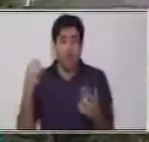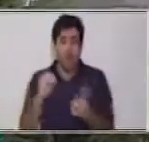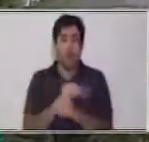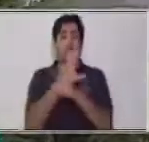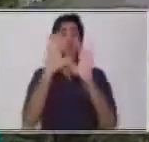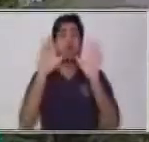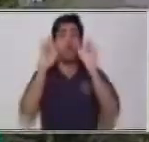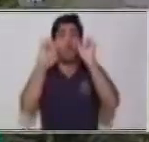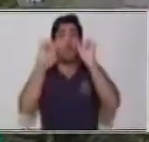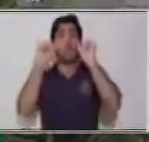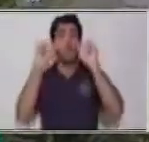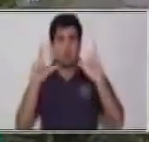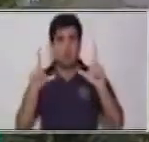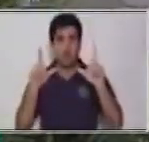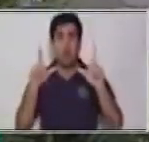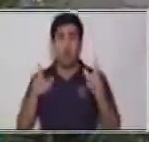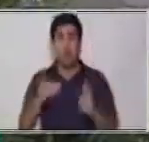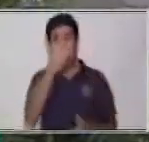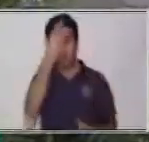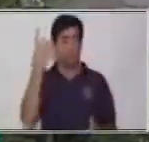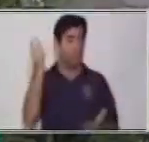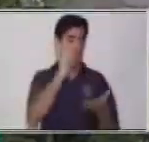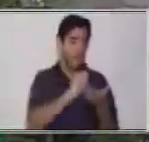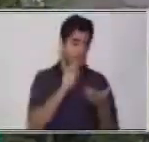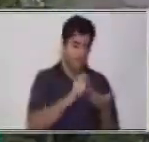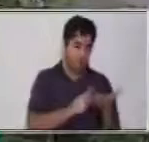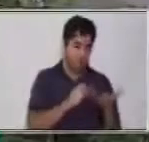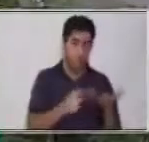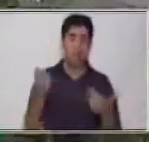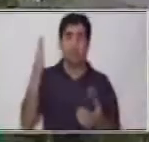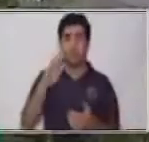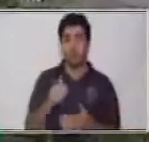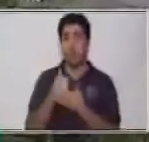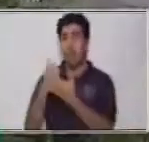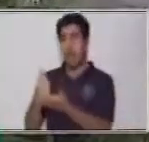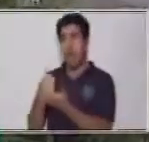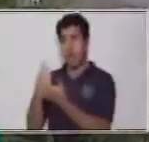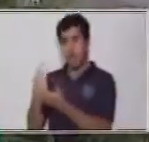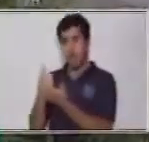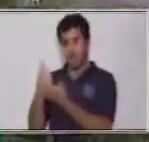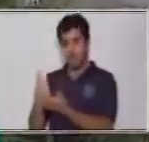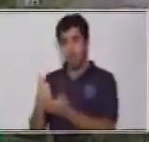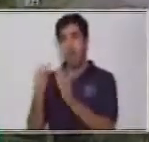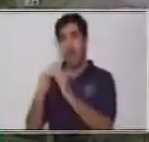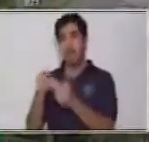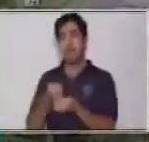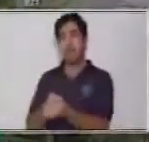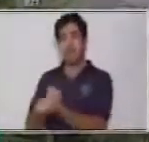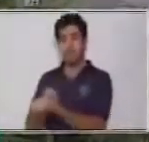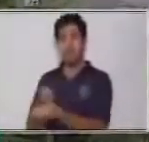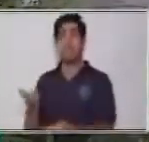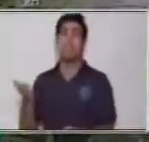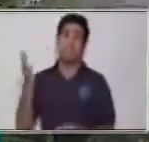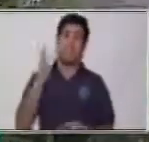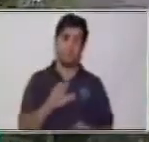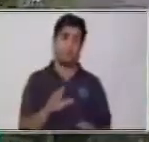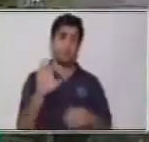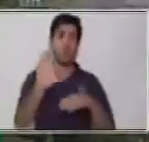tareas escolares, ayuda en casa y después se pone a jugar en su computadora.